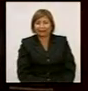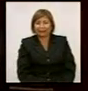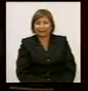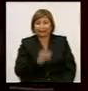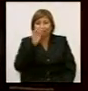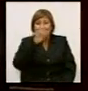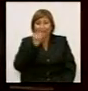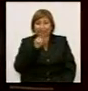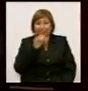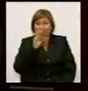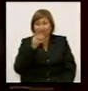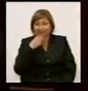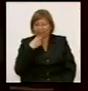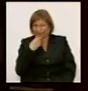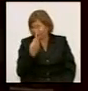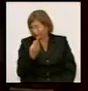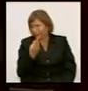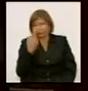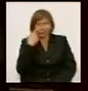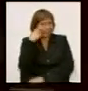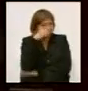Le dije, mira,